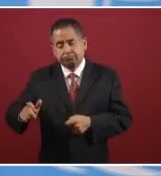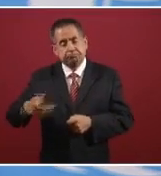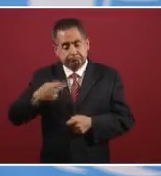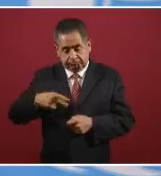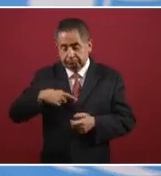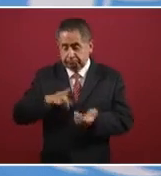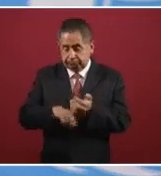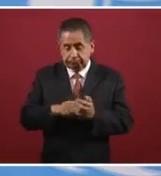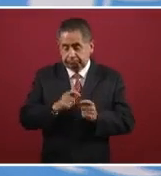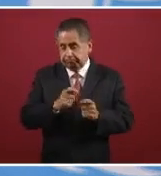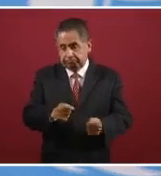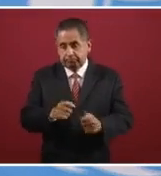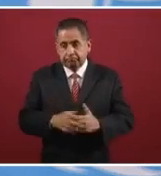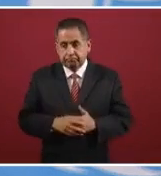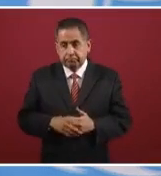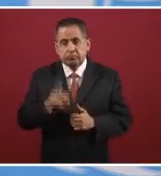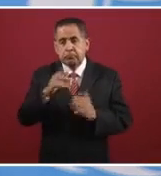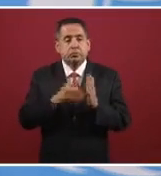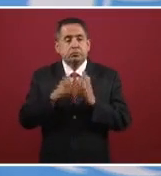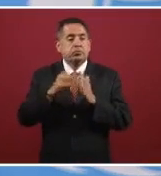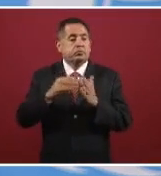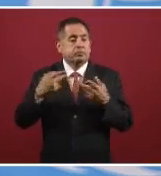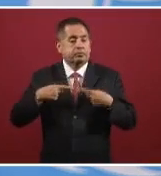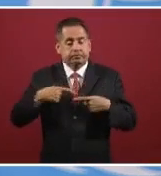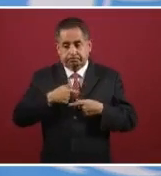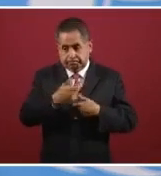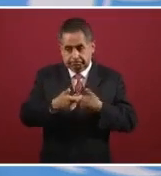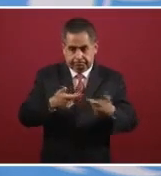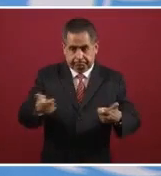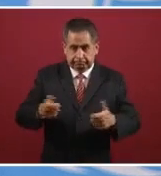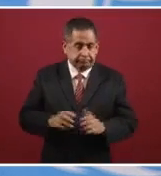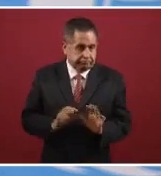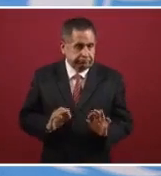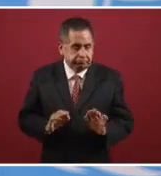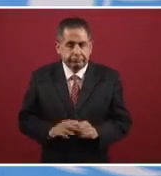personas, es 1,000,000 de beneficiarios,